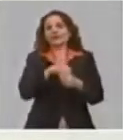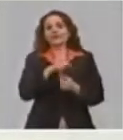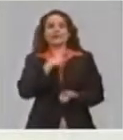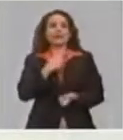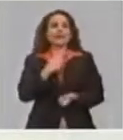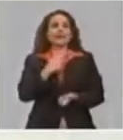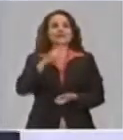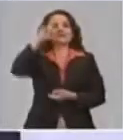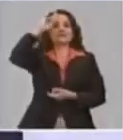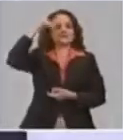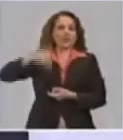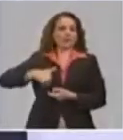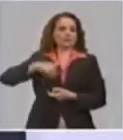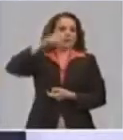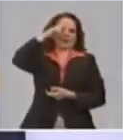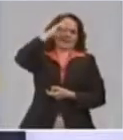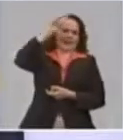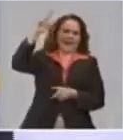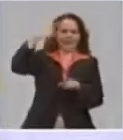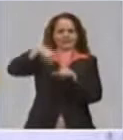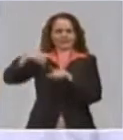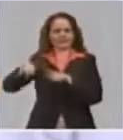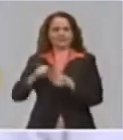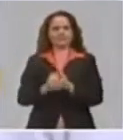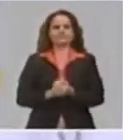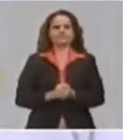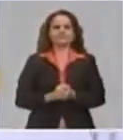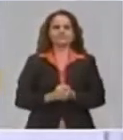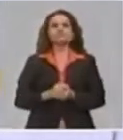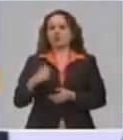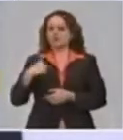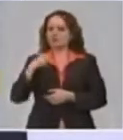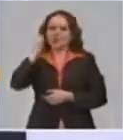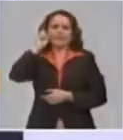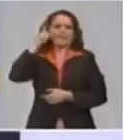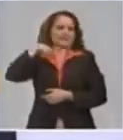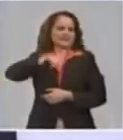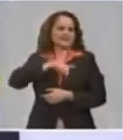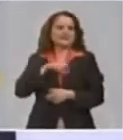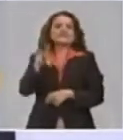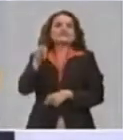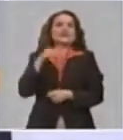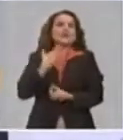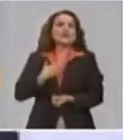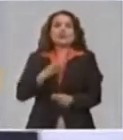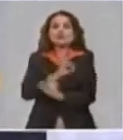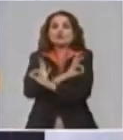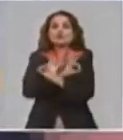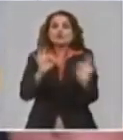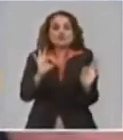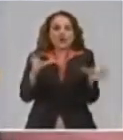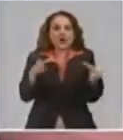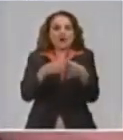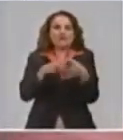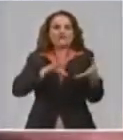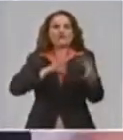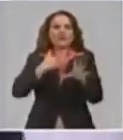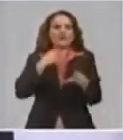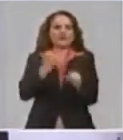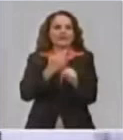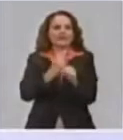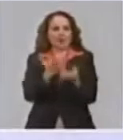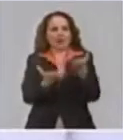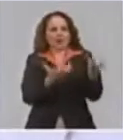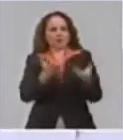el sector de la salud. He tenido alguna experiencia aquí, ya que he cocinado con equipos que nunca había cocinado en mi vida, y he aprendido, como ellos han aprendido de mí también,